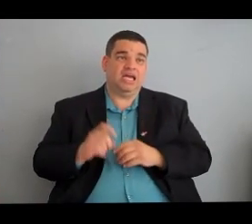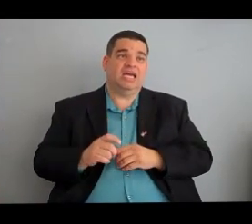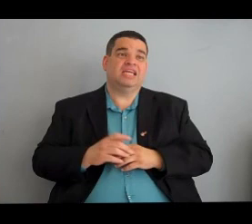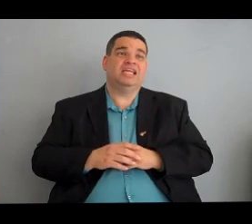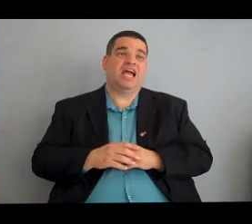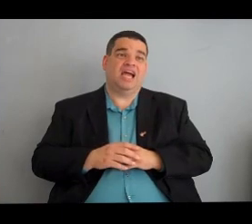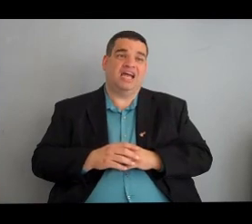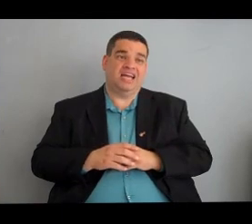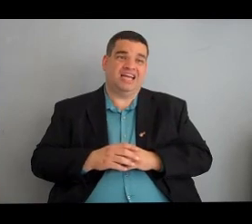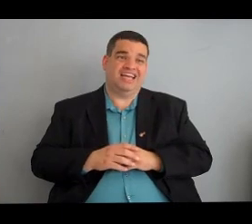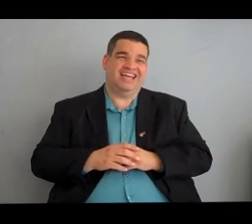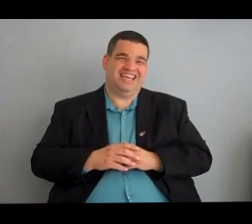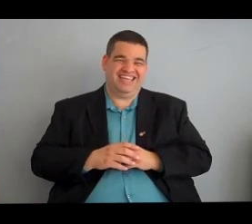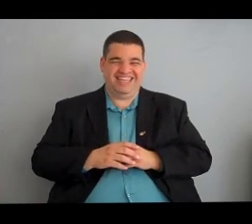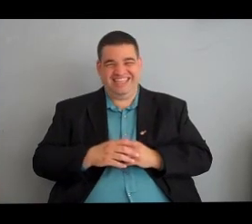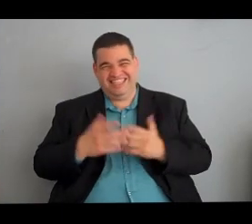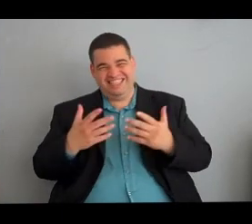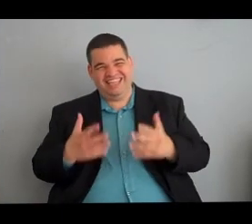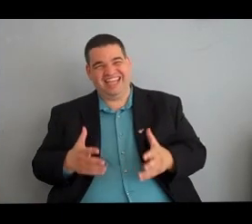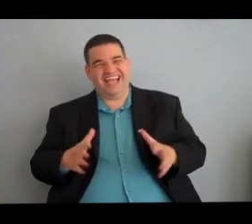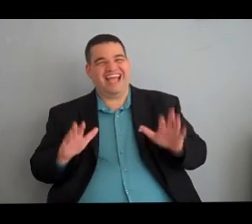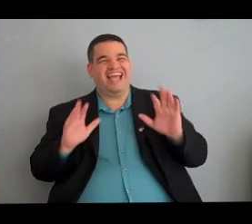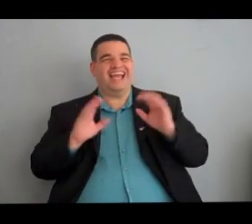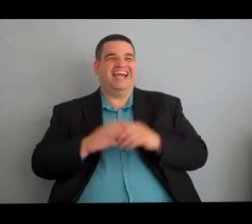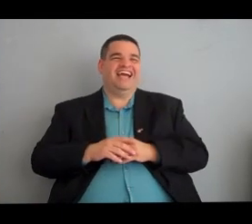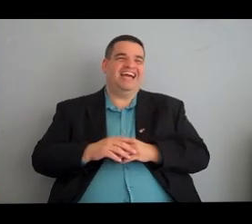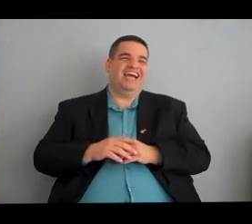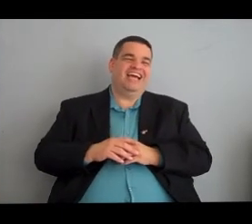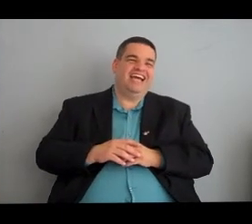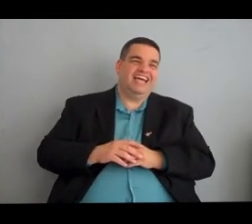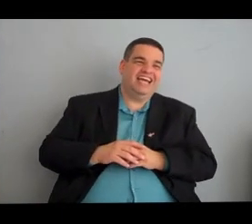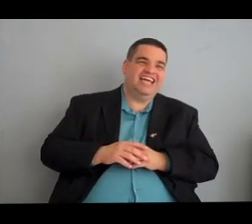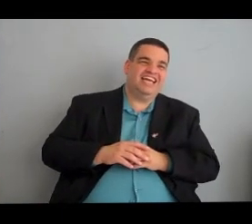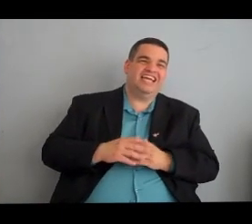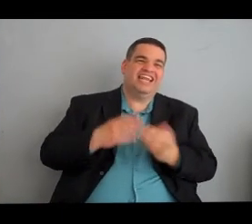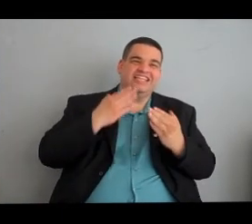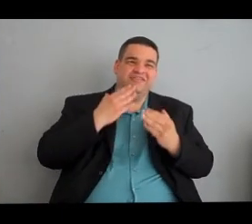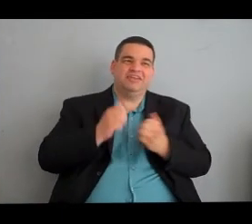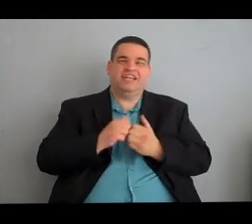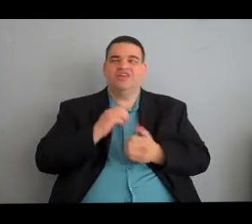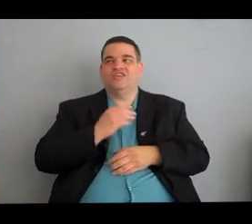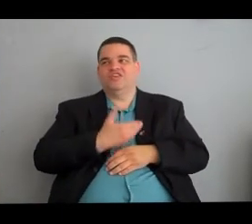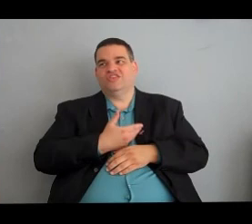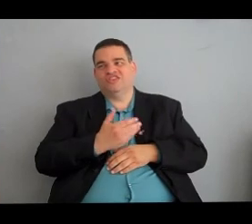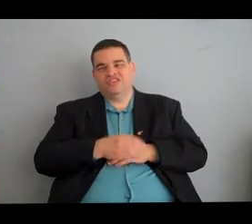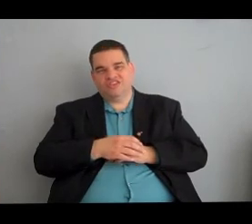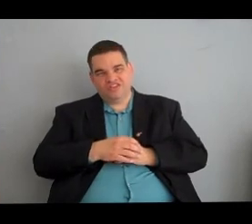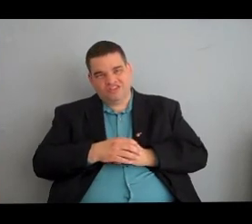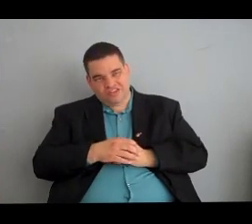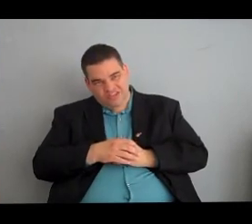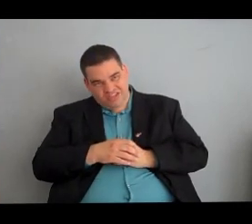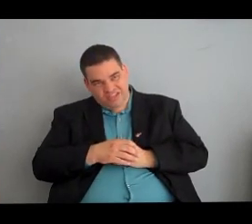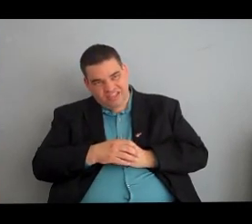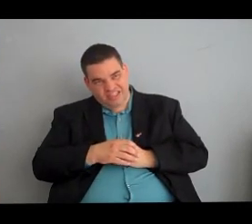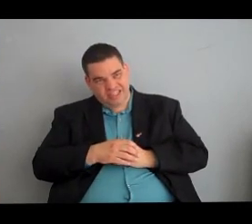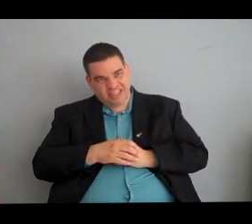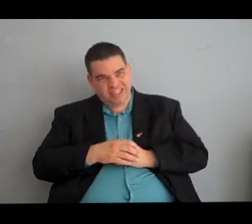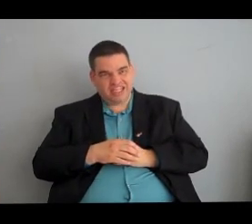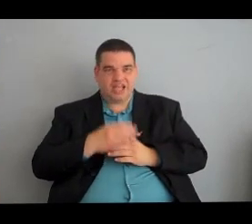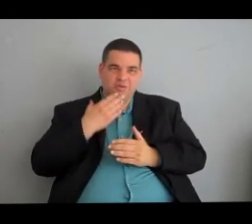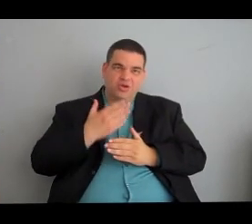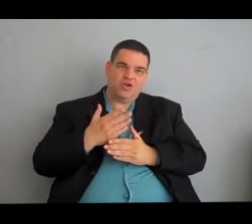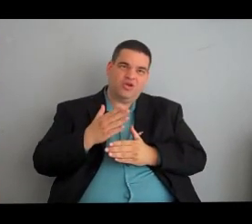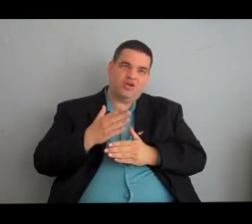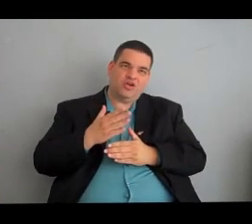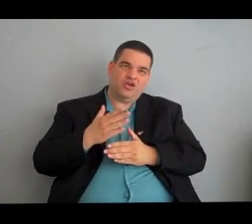cuando se acaba. Eso es rápido, eso es rapidito. Gracias por estar en Arte Fusión. Gracias a ustedes, de verdad. Un placer compartir esta noche en especial con ustedes. Y gracias